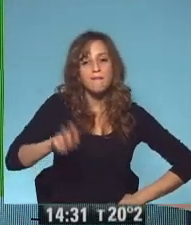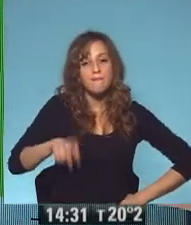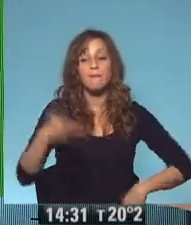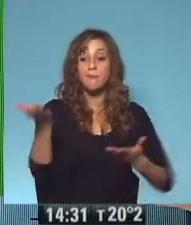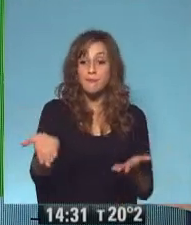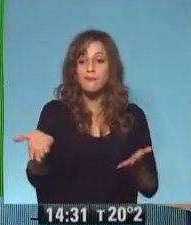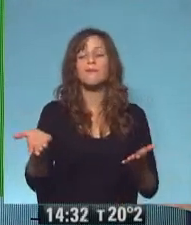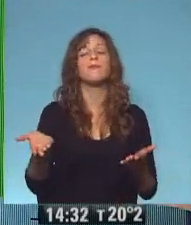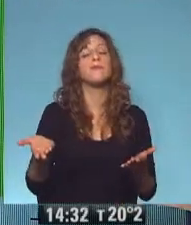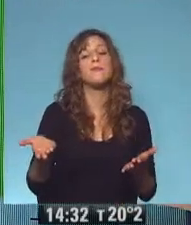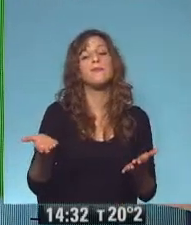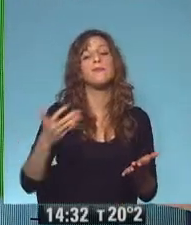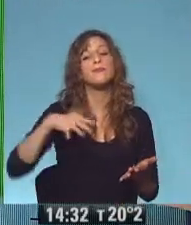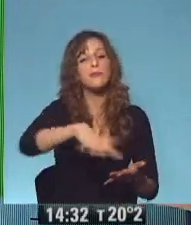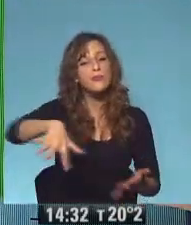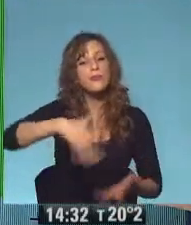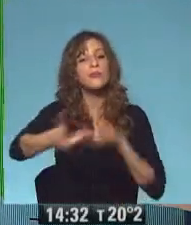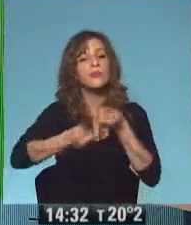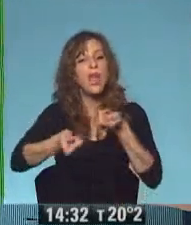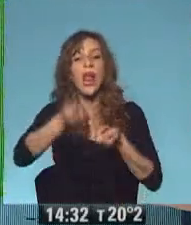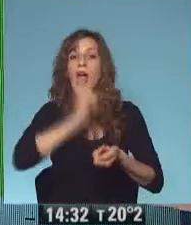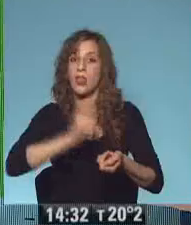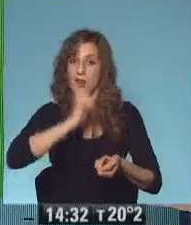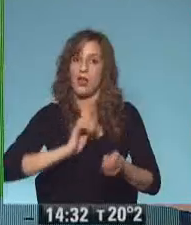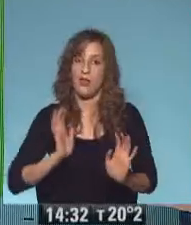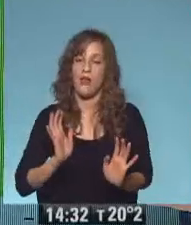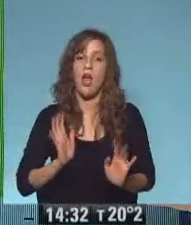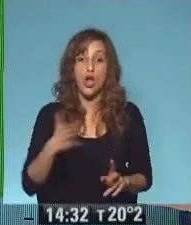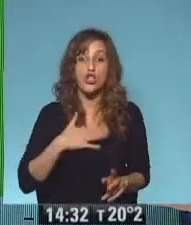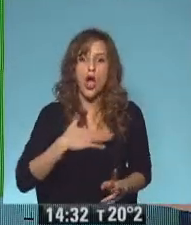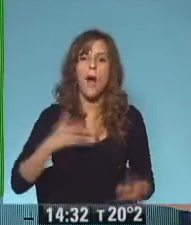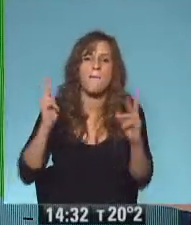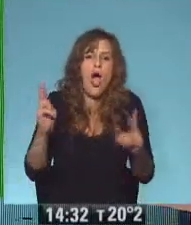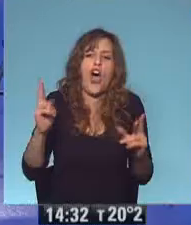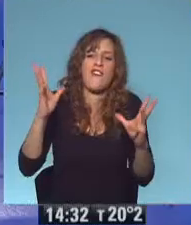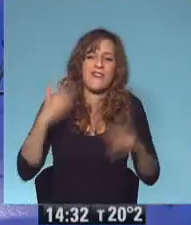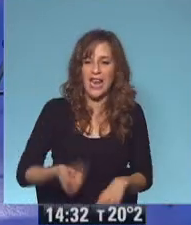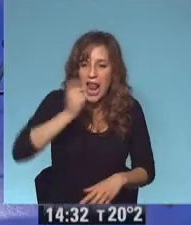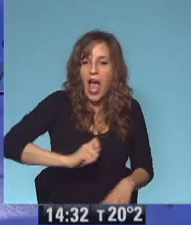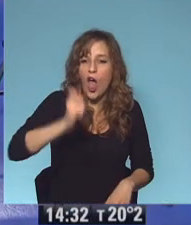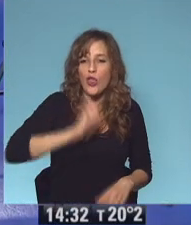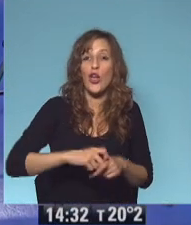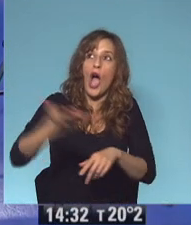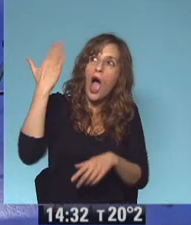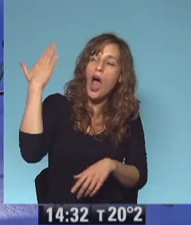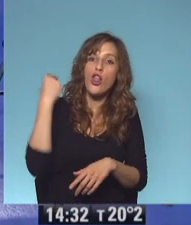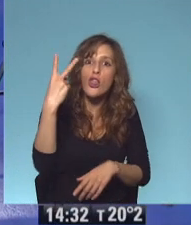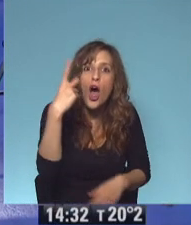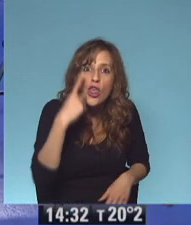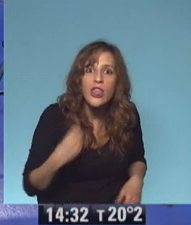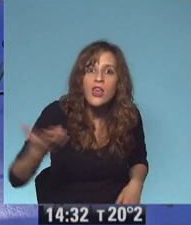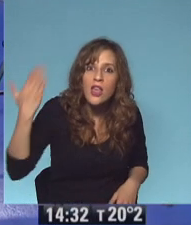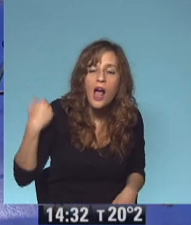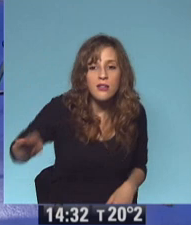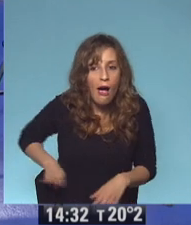Llego a la heladería. Me tomo un helado, por fin. ¡Ay, por fin! Me tomo el helado que estaba antojado. Porque me lo tomo el helado,